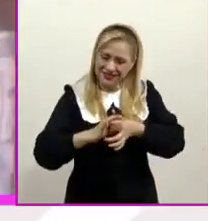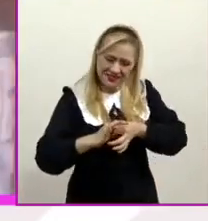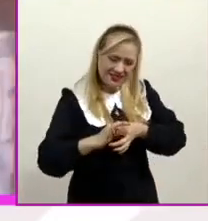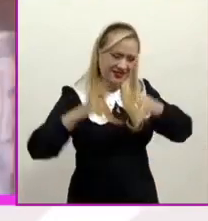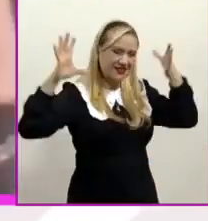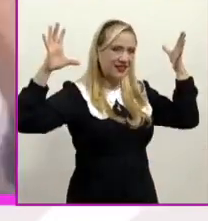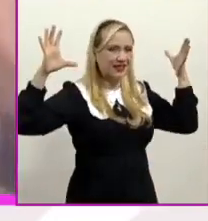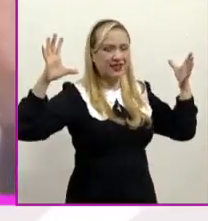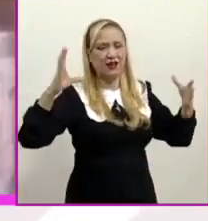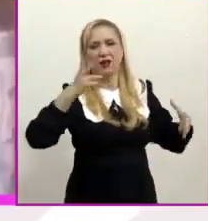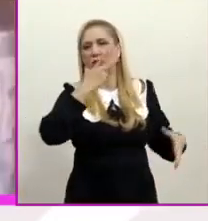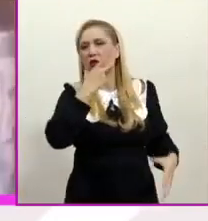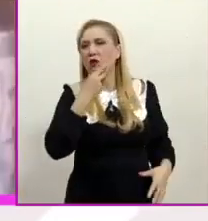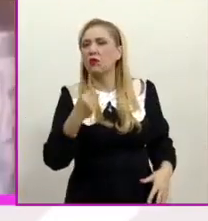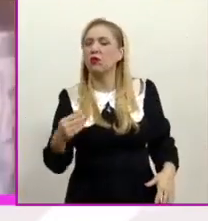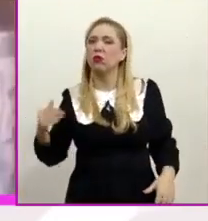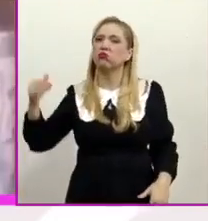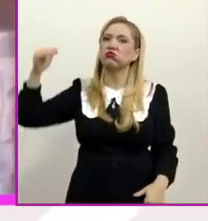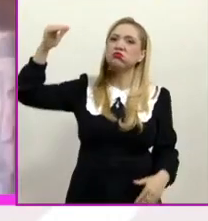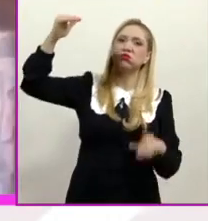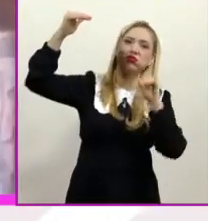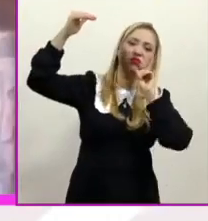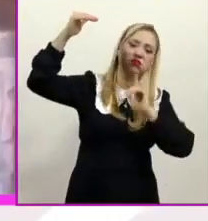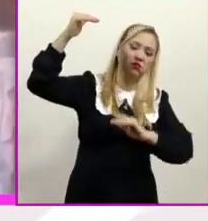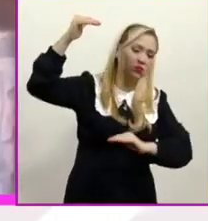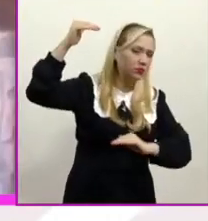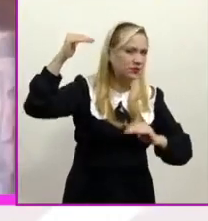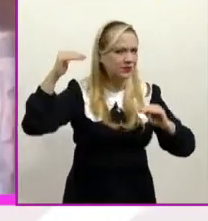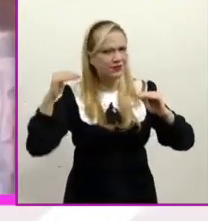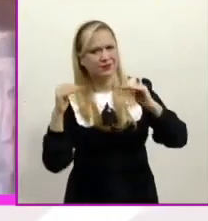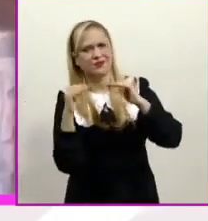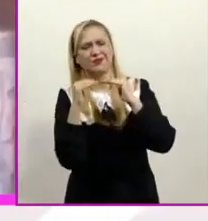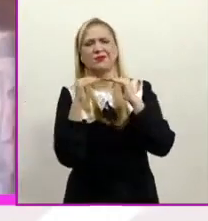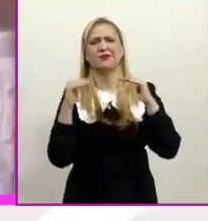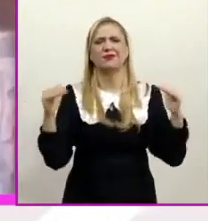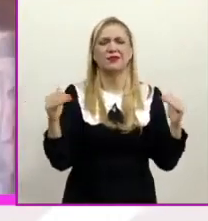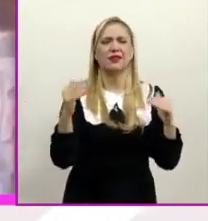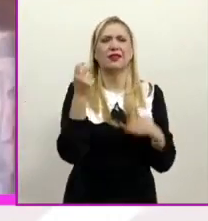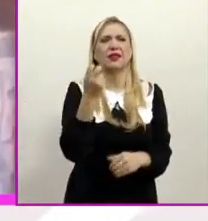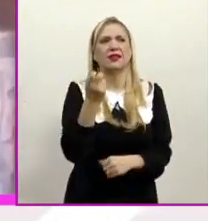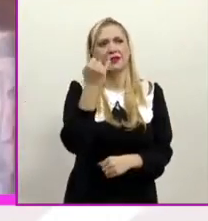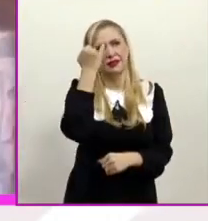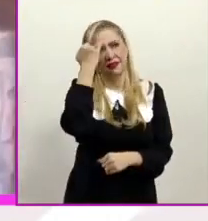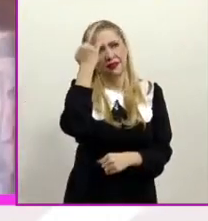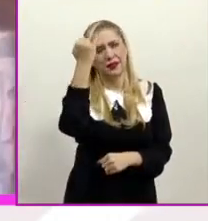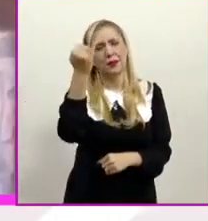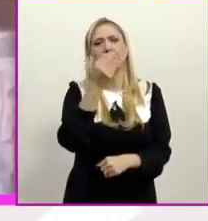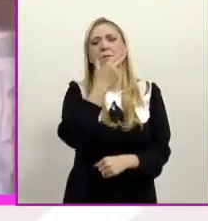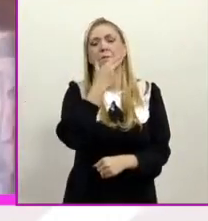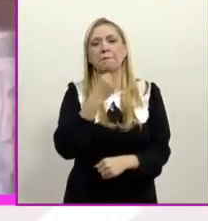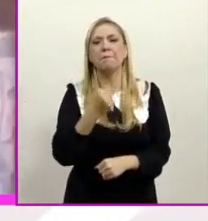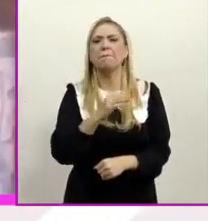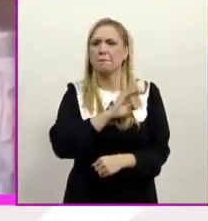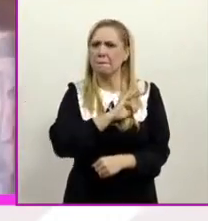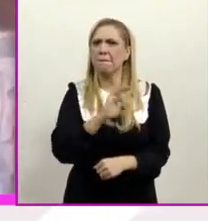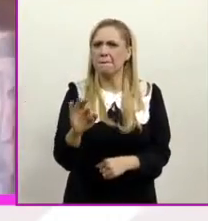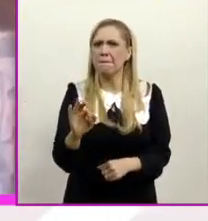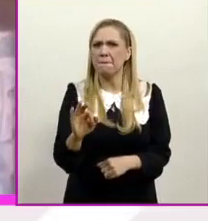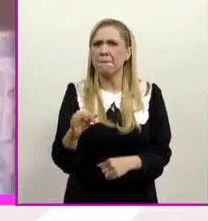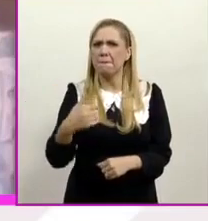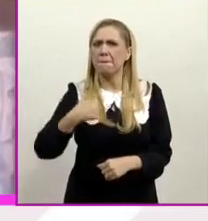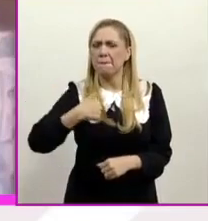de género que estas nuevas generaciones están haciendo, nos ha permitido poder gozar esta idea de que los hombres también podemos